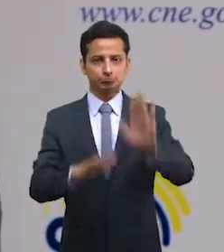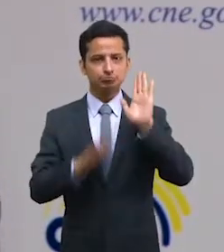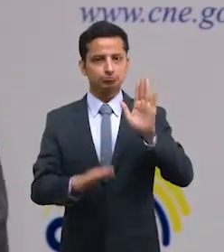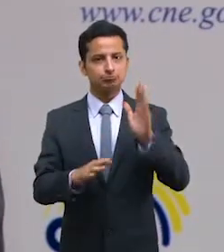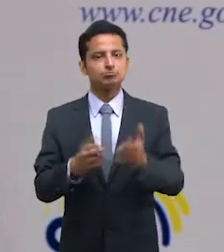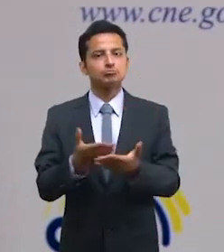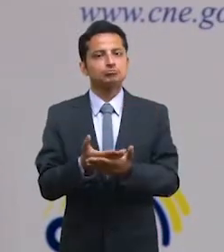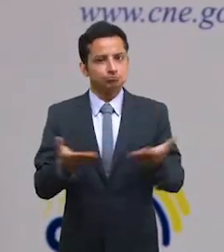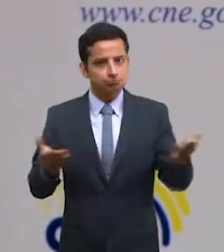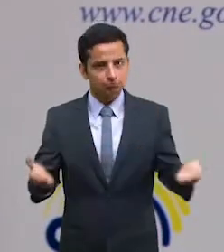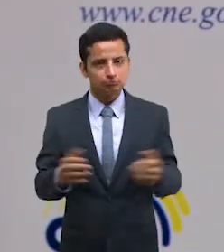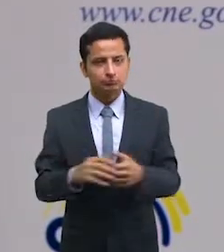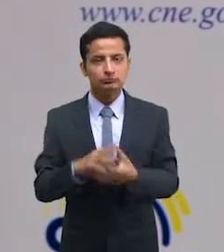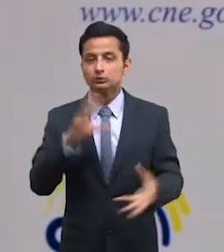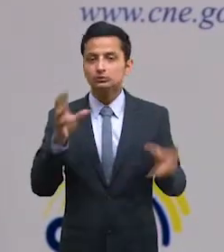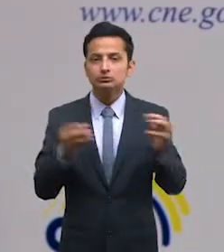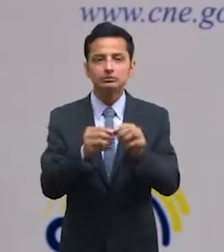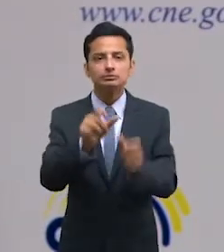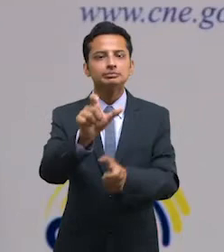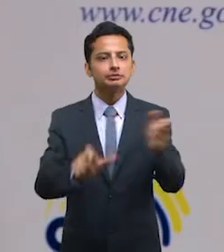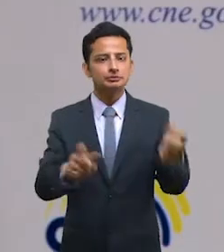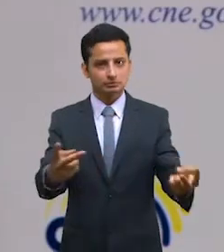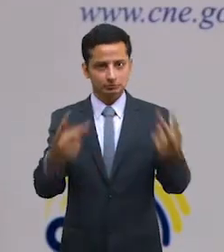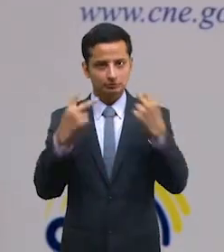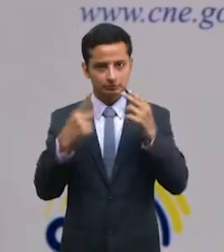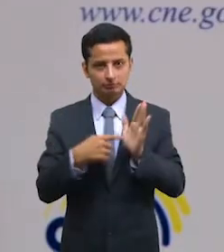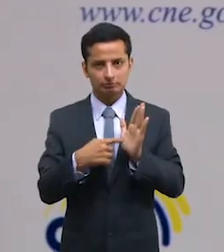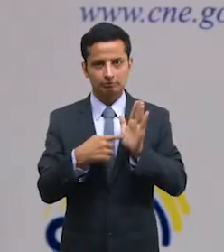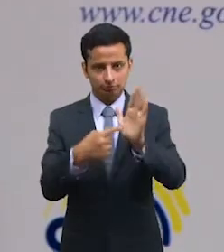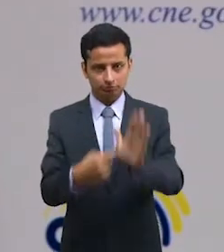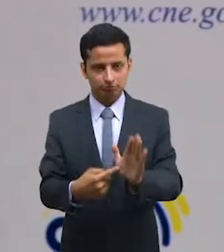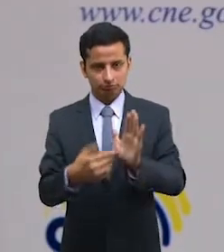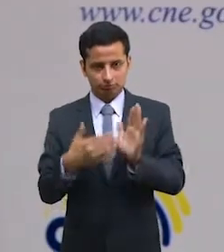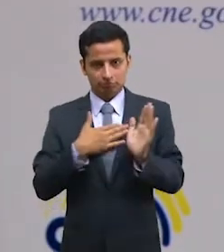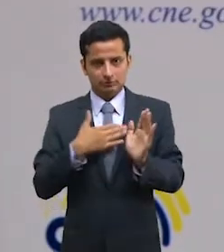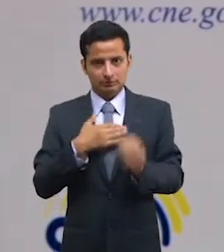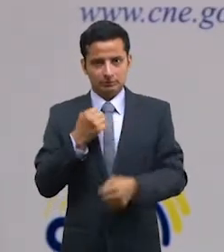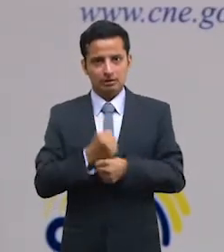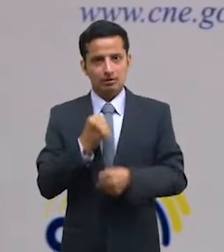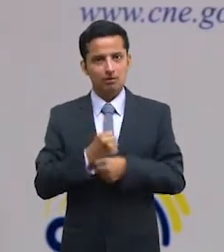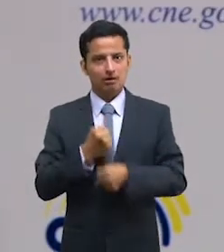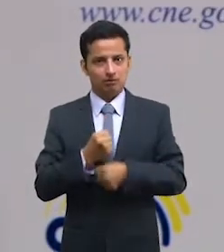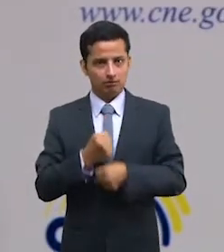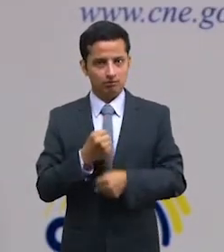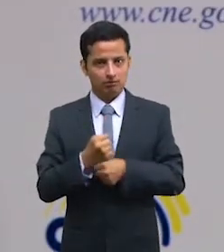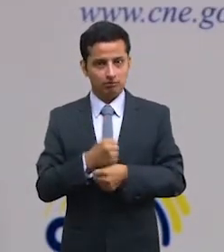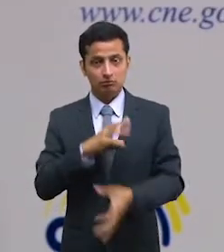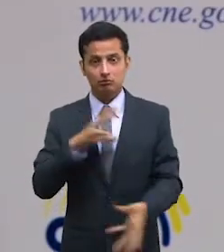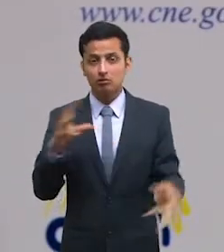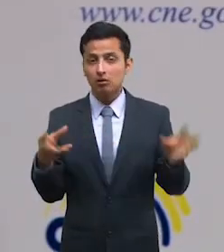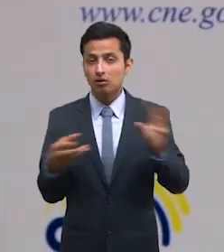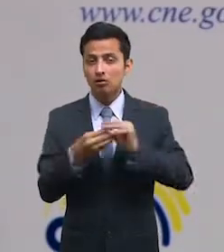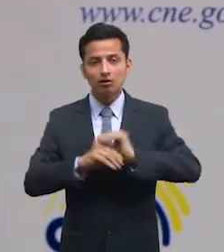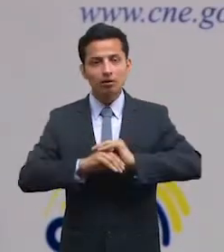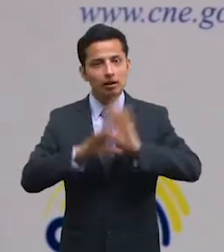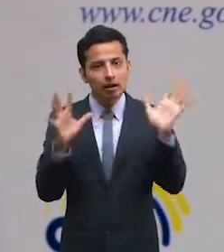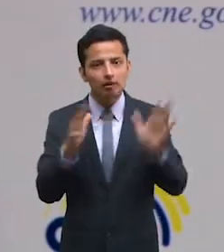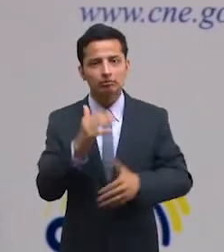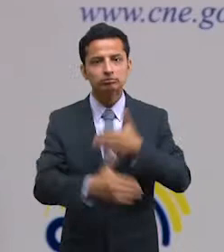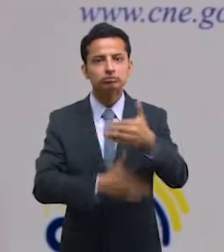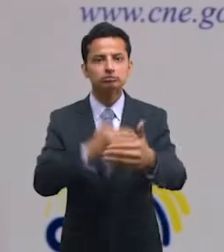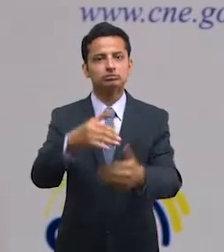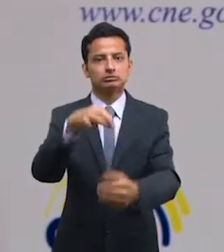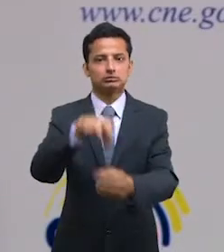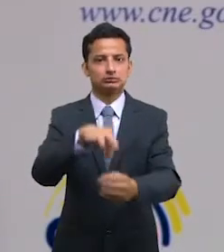comprometer con ustedes, ante ustedes, mi gestión a la transparencia del